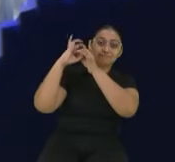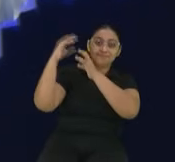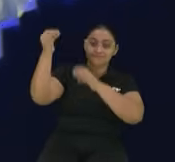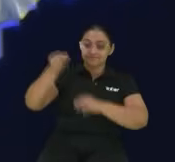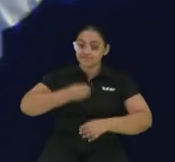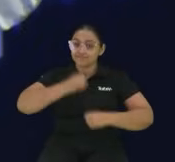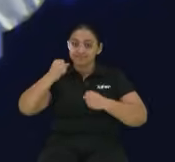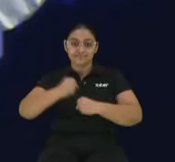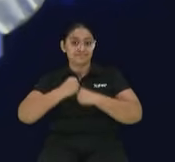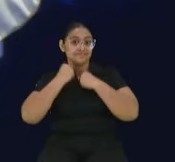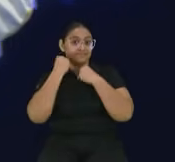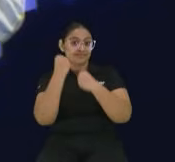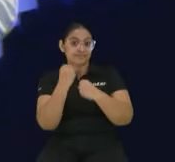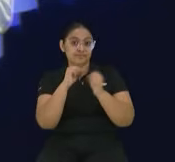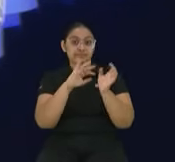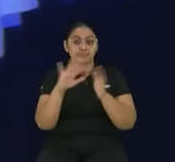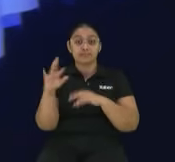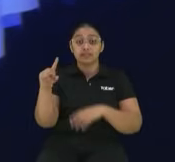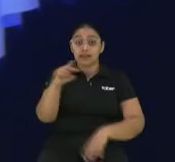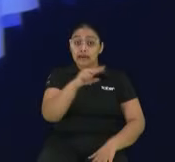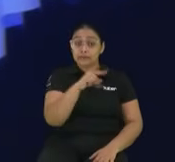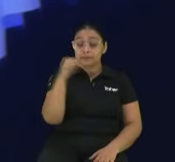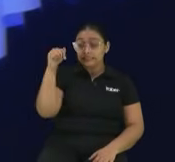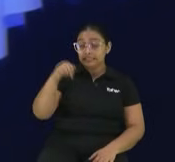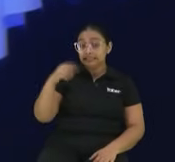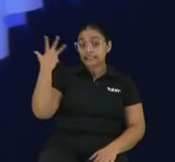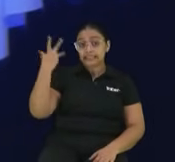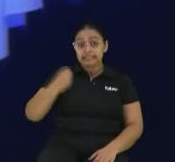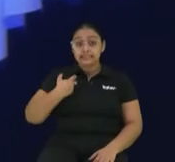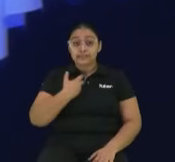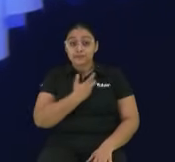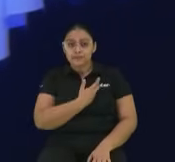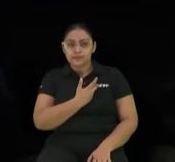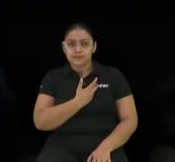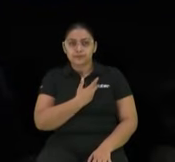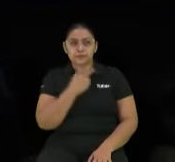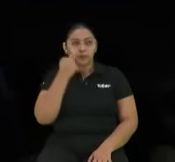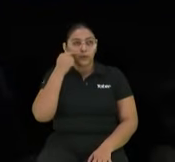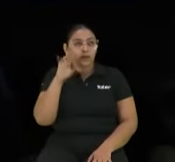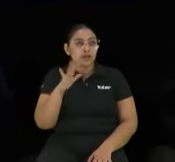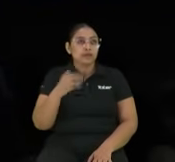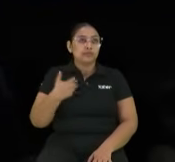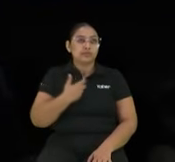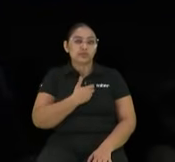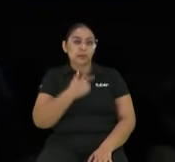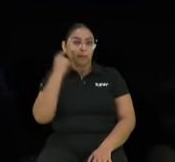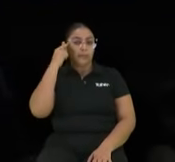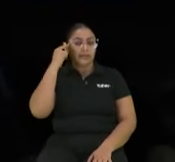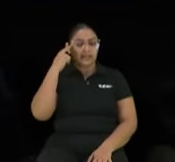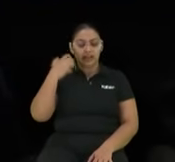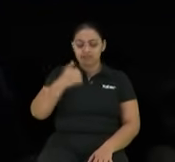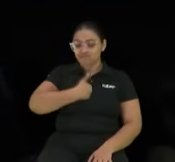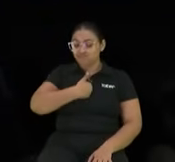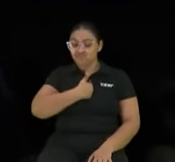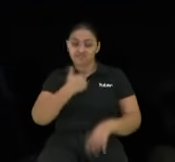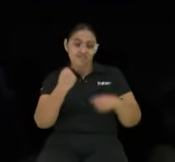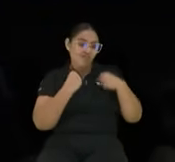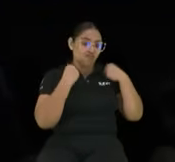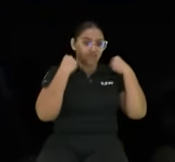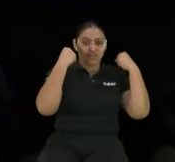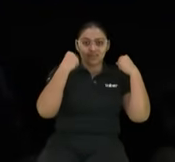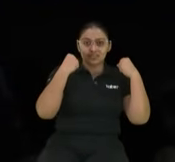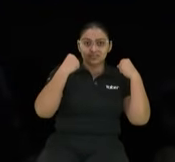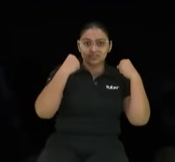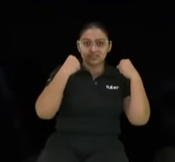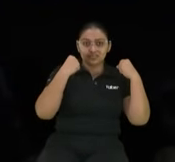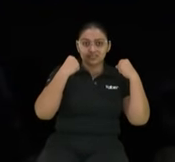fortalécelo lo que nos est invitando el día de hoy es que por más fuertes que nosotros seamos en algún momento nos va a pegar